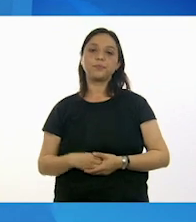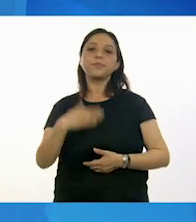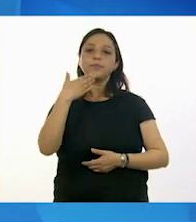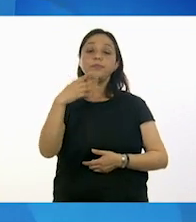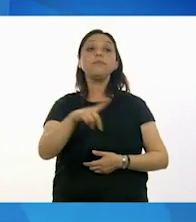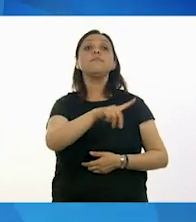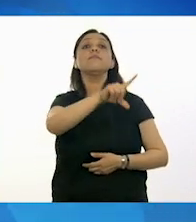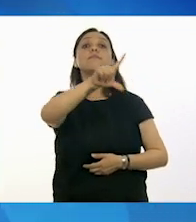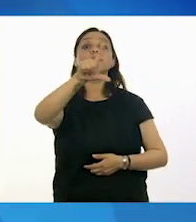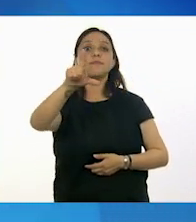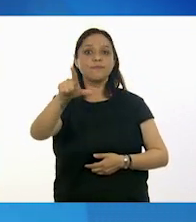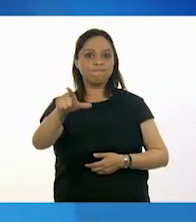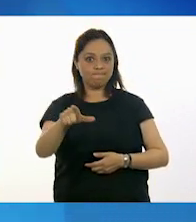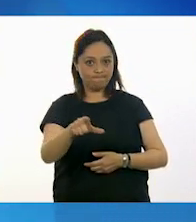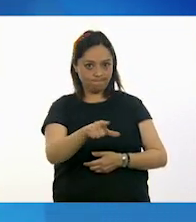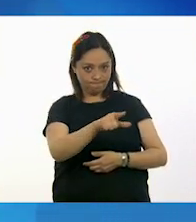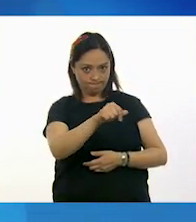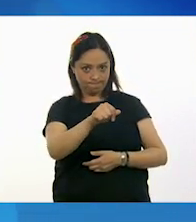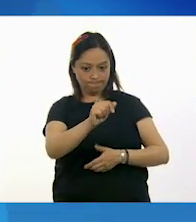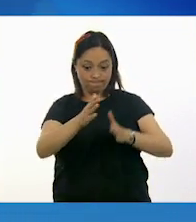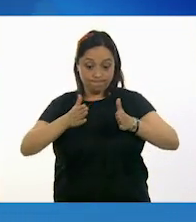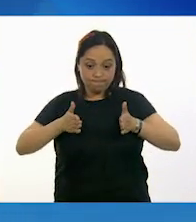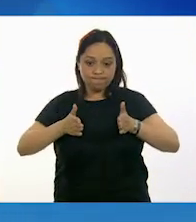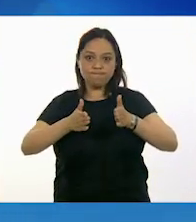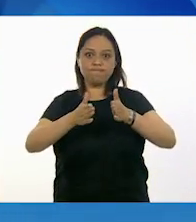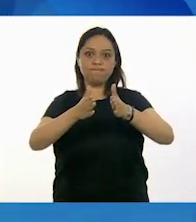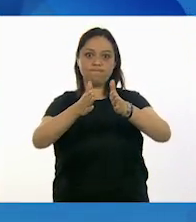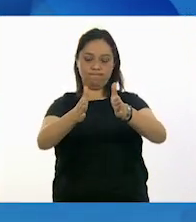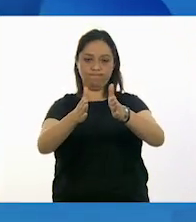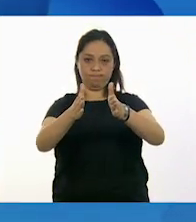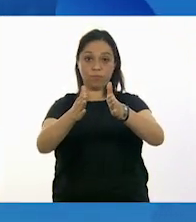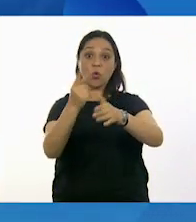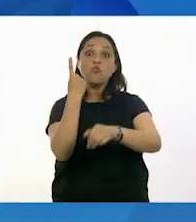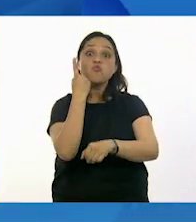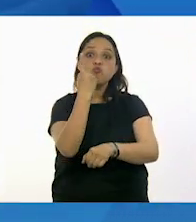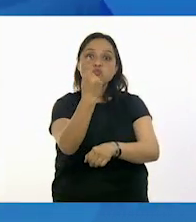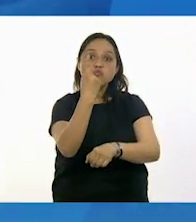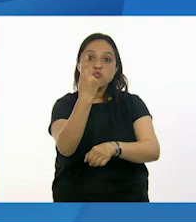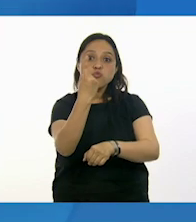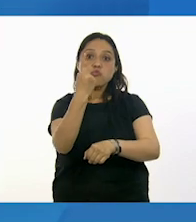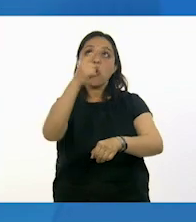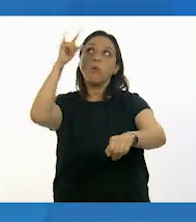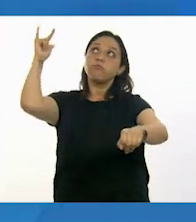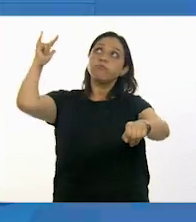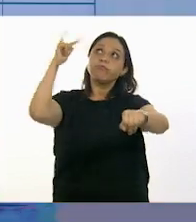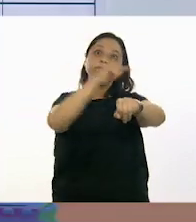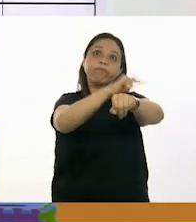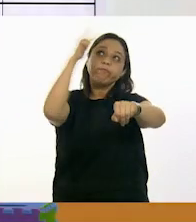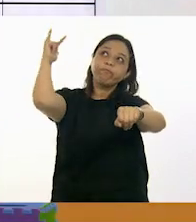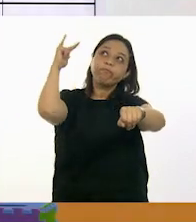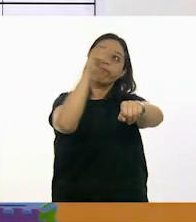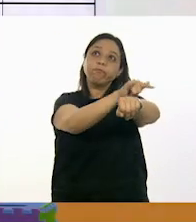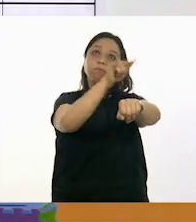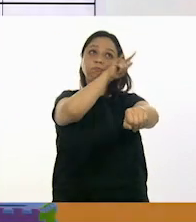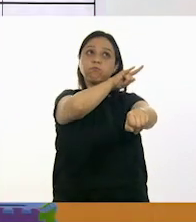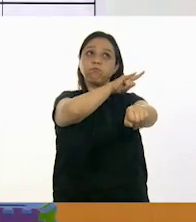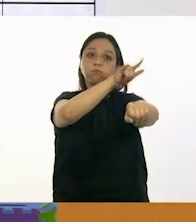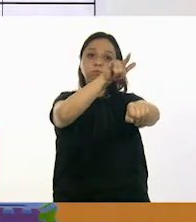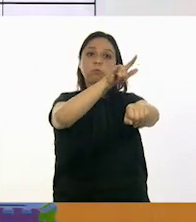Y después dice, en la pista 1, 23 aviones. Pista 1, 23